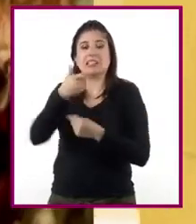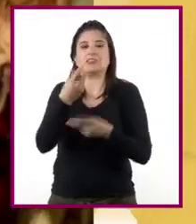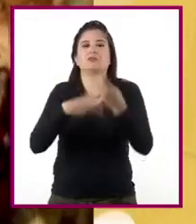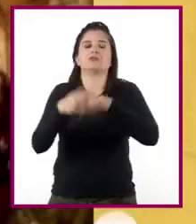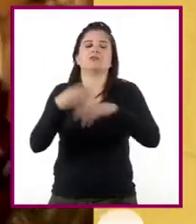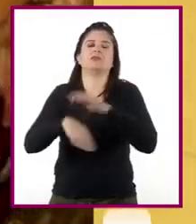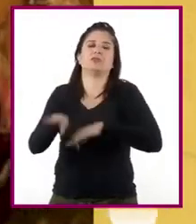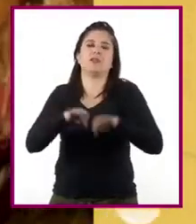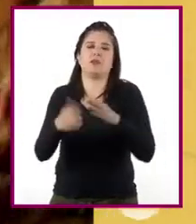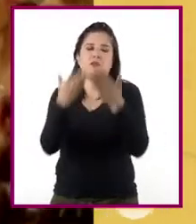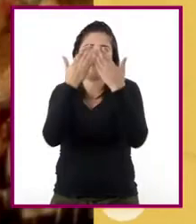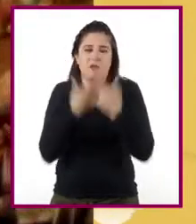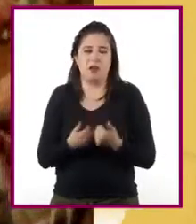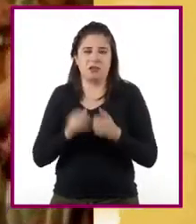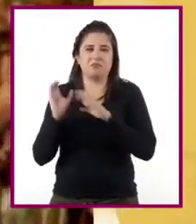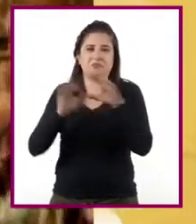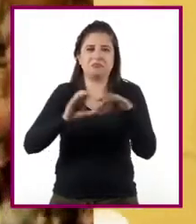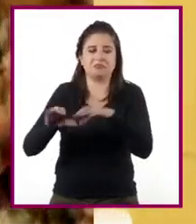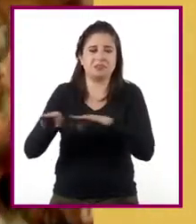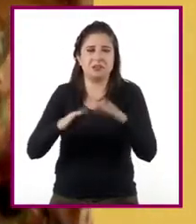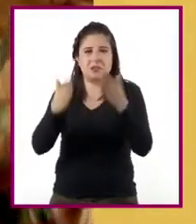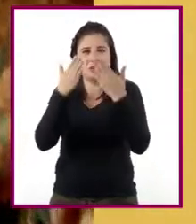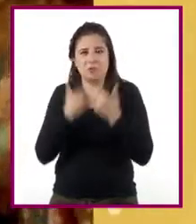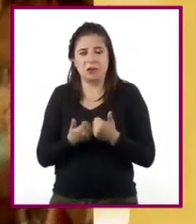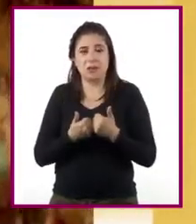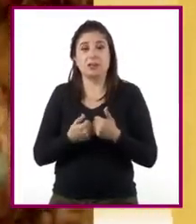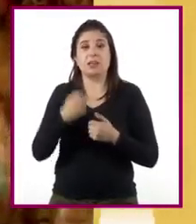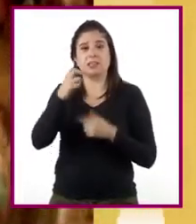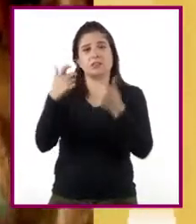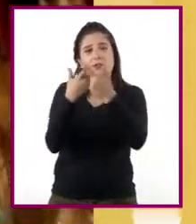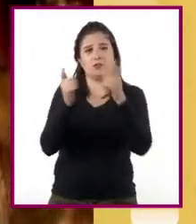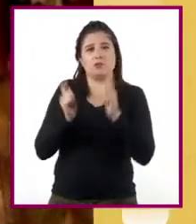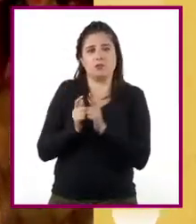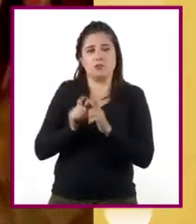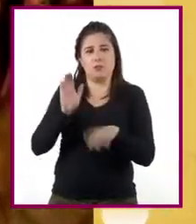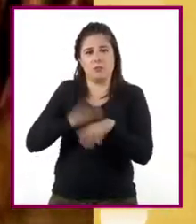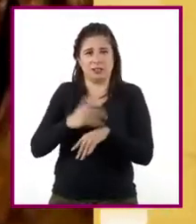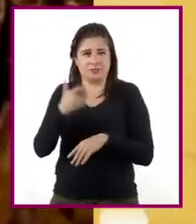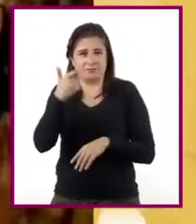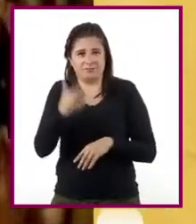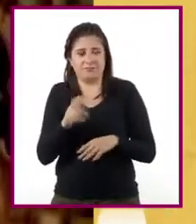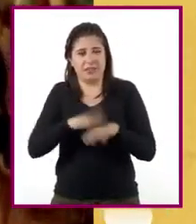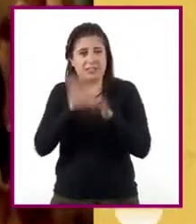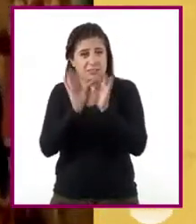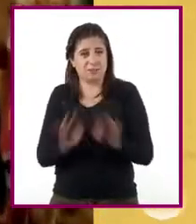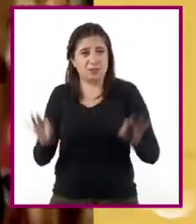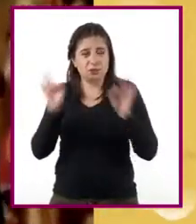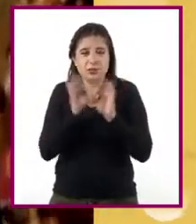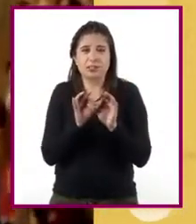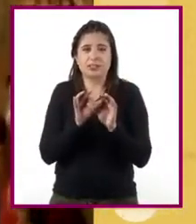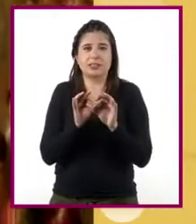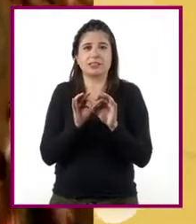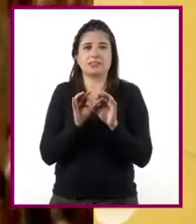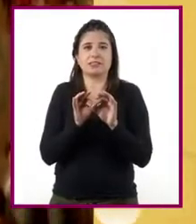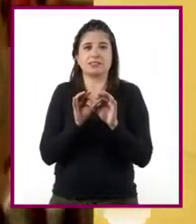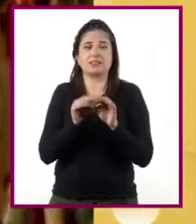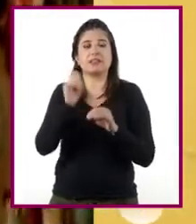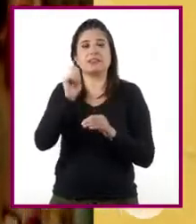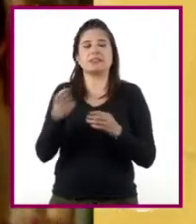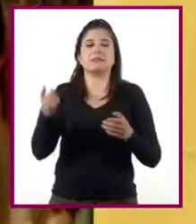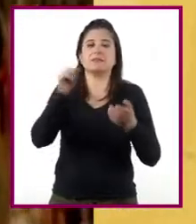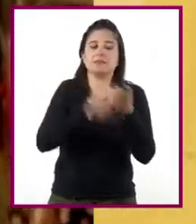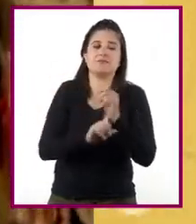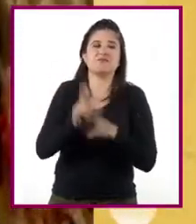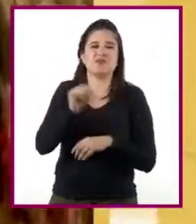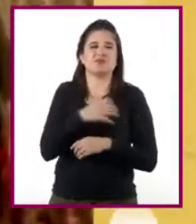hoy conocemos como desempleo, al mismo tiempo que los grupos económicamente más importantes estaban